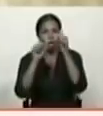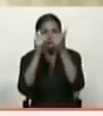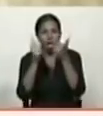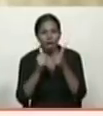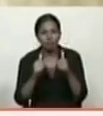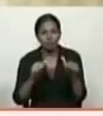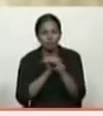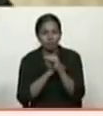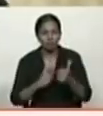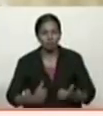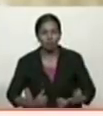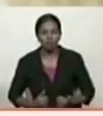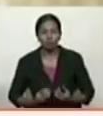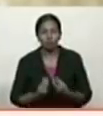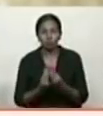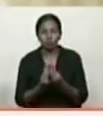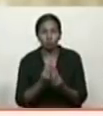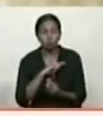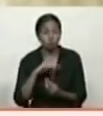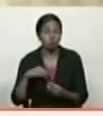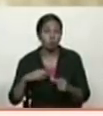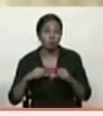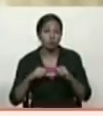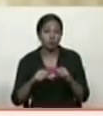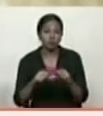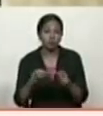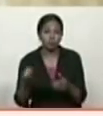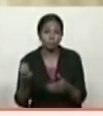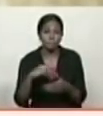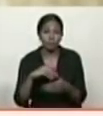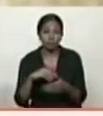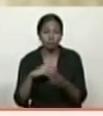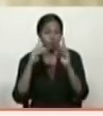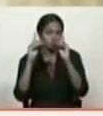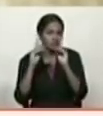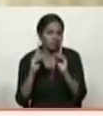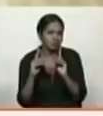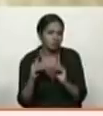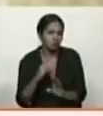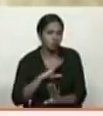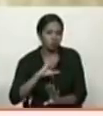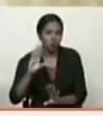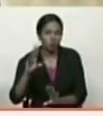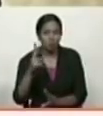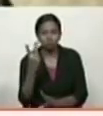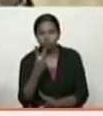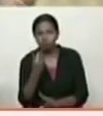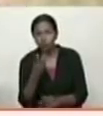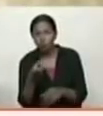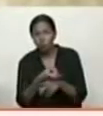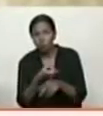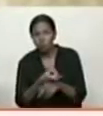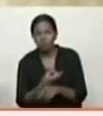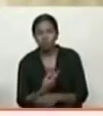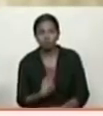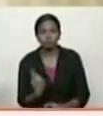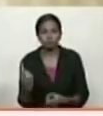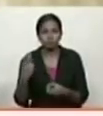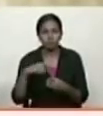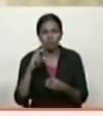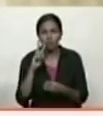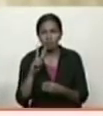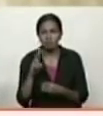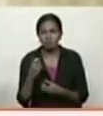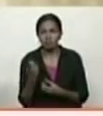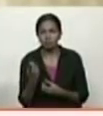ambos países, y lo seguiremos haciendo. Es una decisión soberana de ambos gobiernos, y que no vengan aquí a estar apelando a la